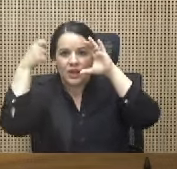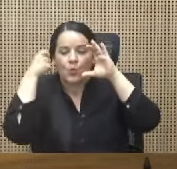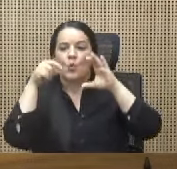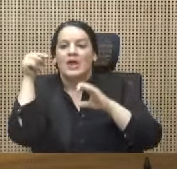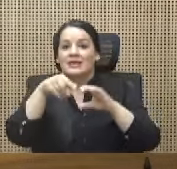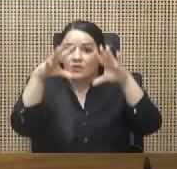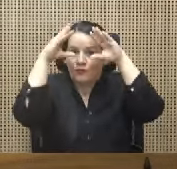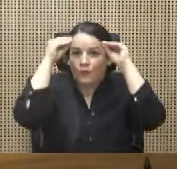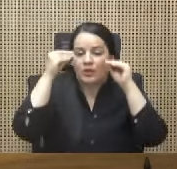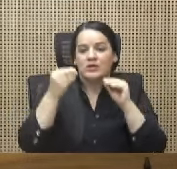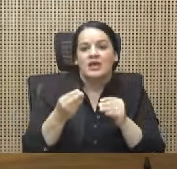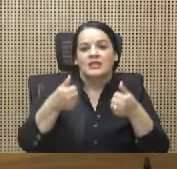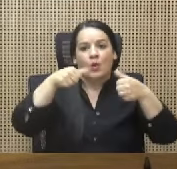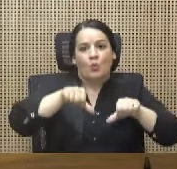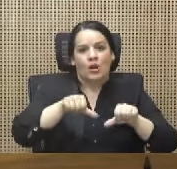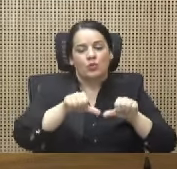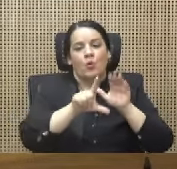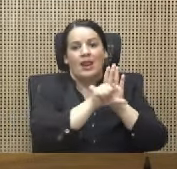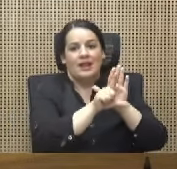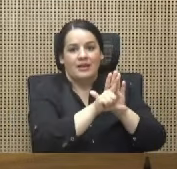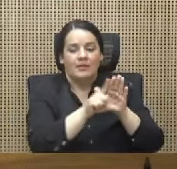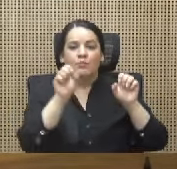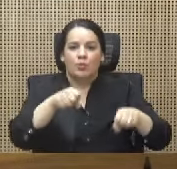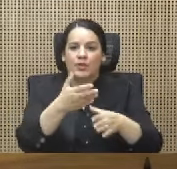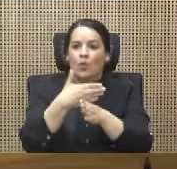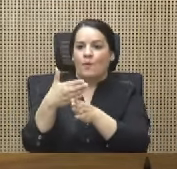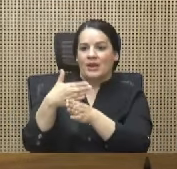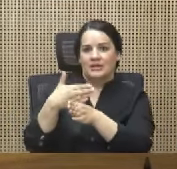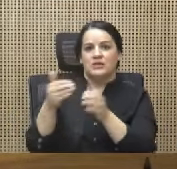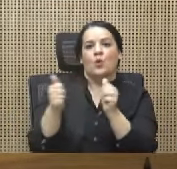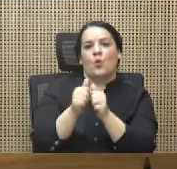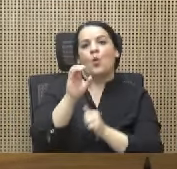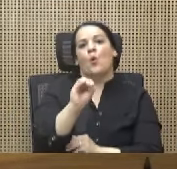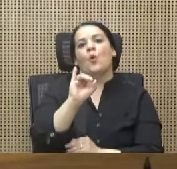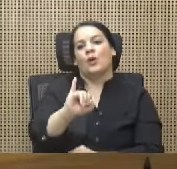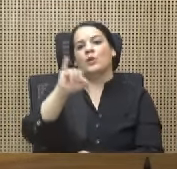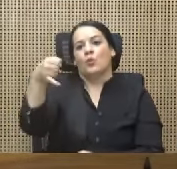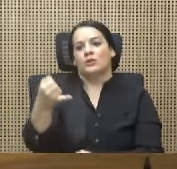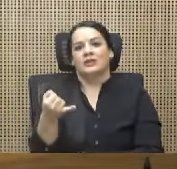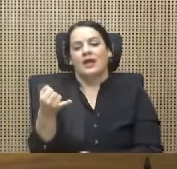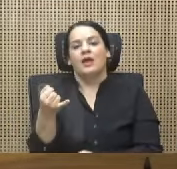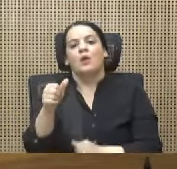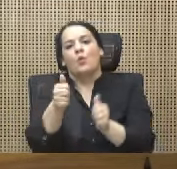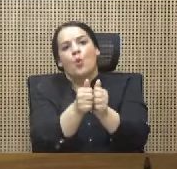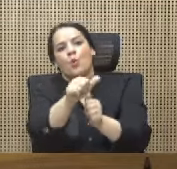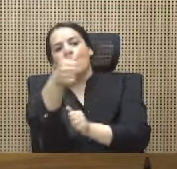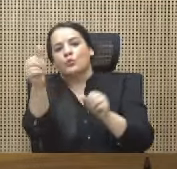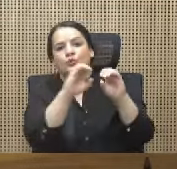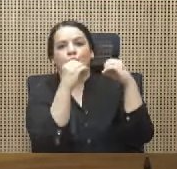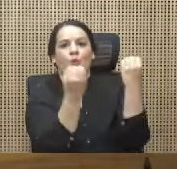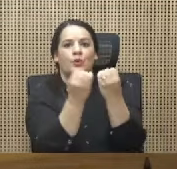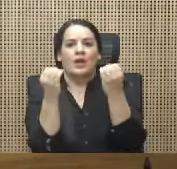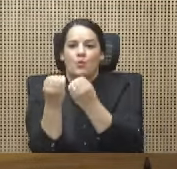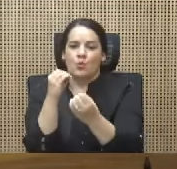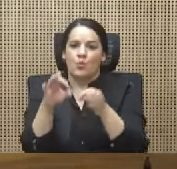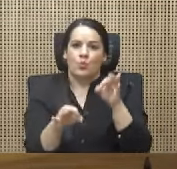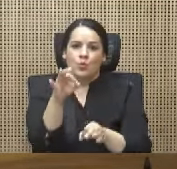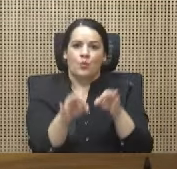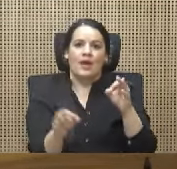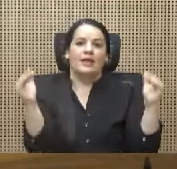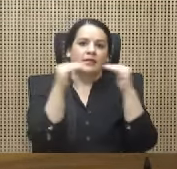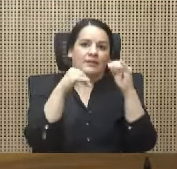y según los alcances de la presente ley, puede ser compartida con el OIJ, por el OIJ con otros cuerpos policiales